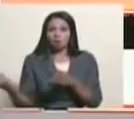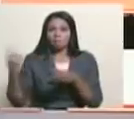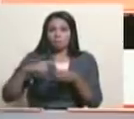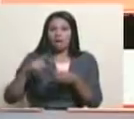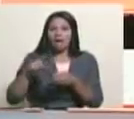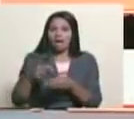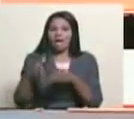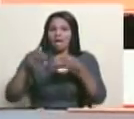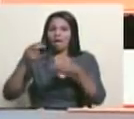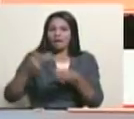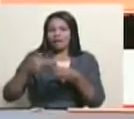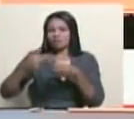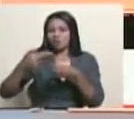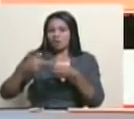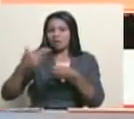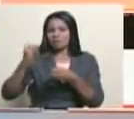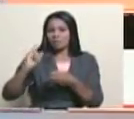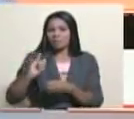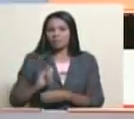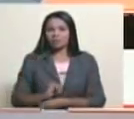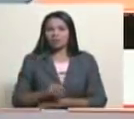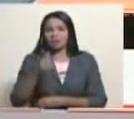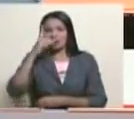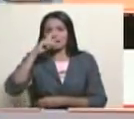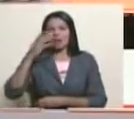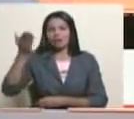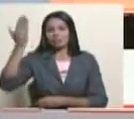gasolina en la semana pasada,